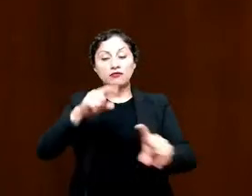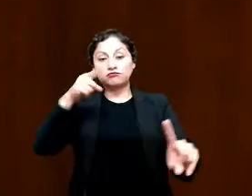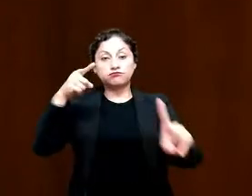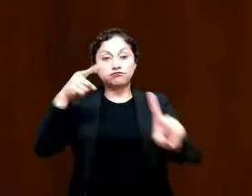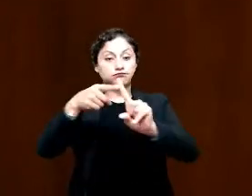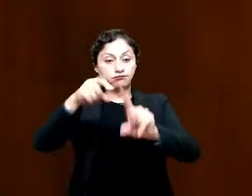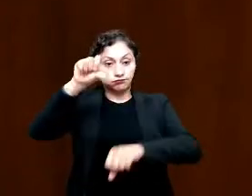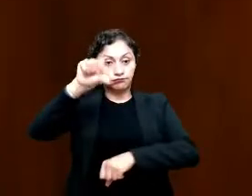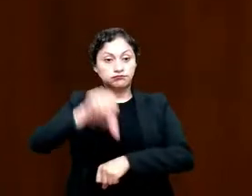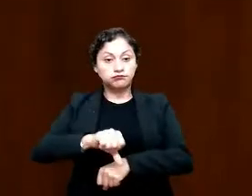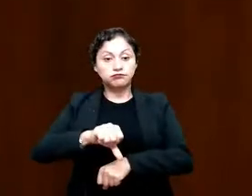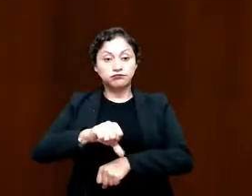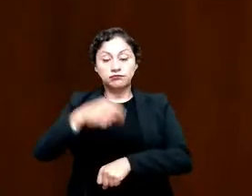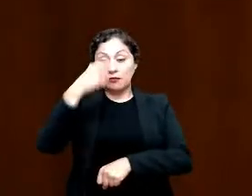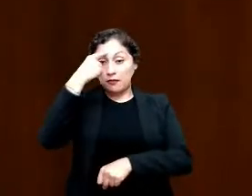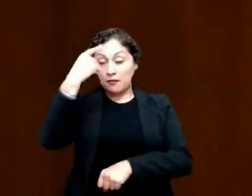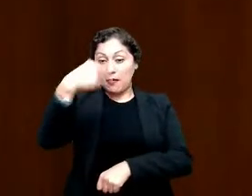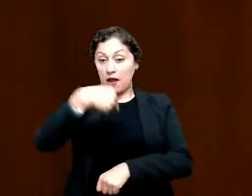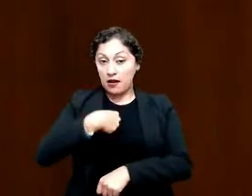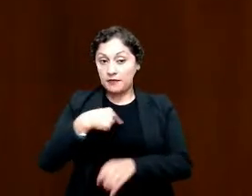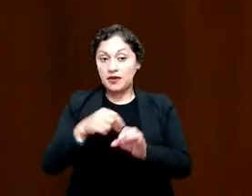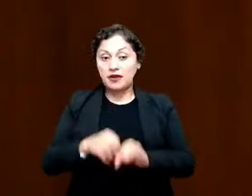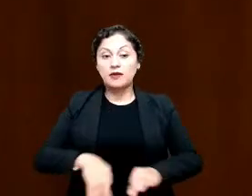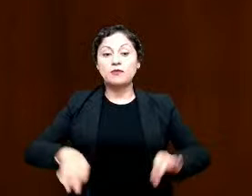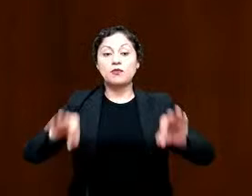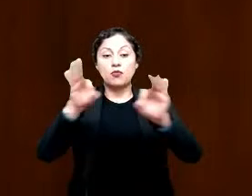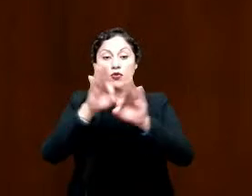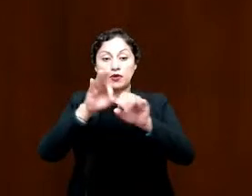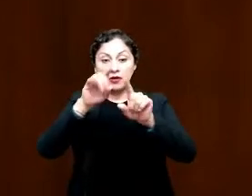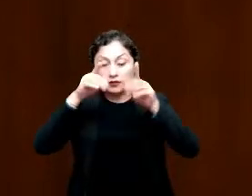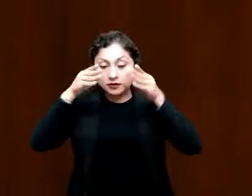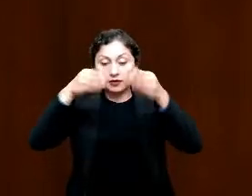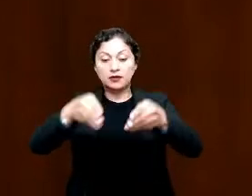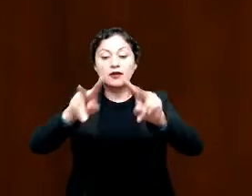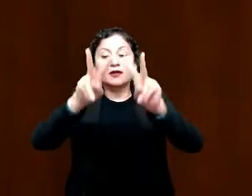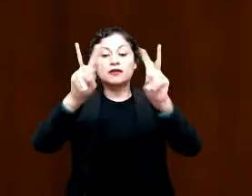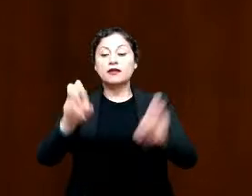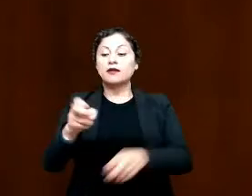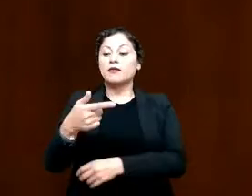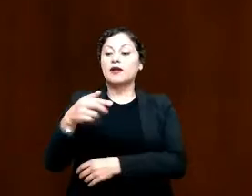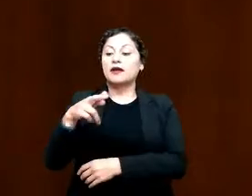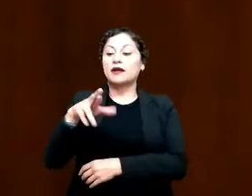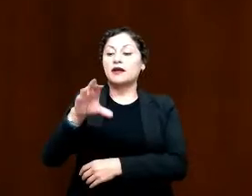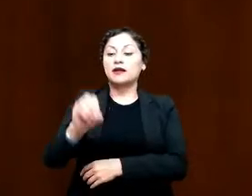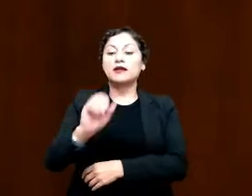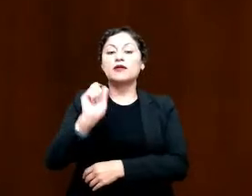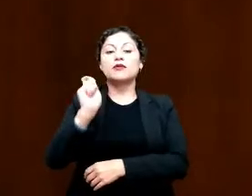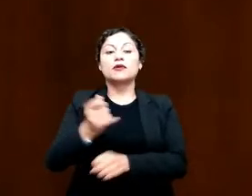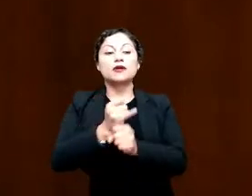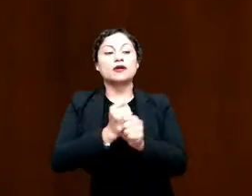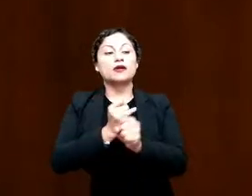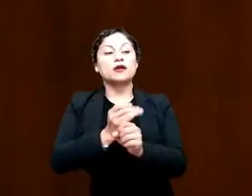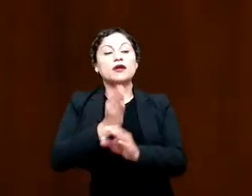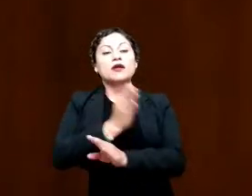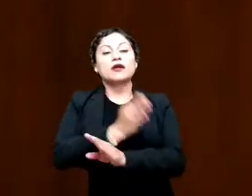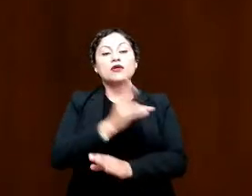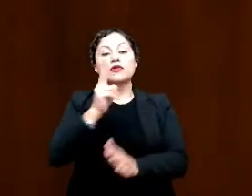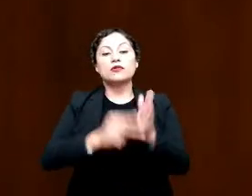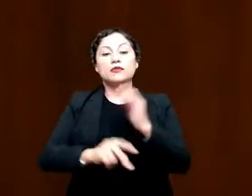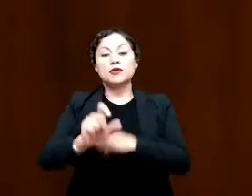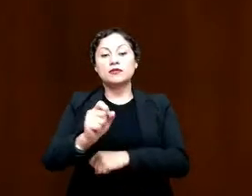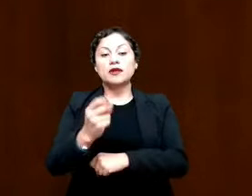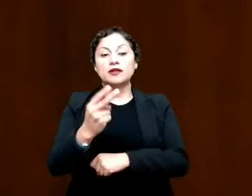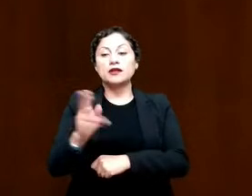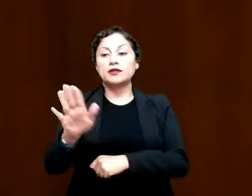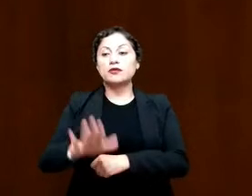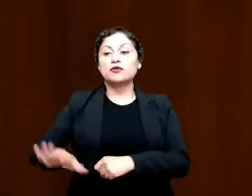es, para mí, la importancia de la brecha en materia de género. El Índice Global de Brecha de Género 2022, publicado por el Foro